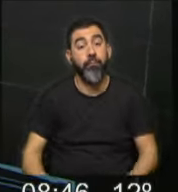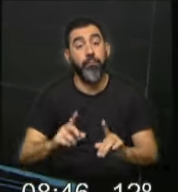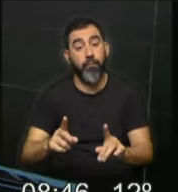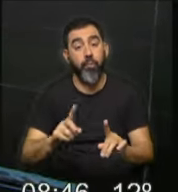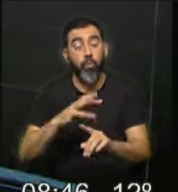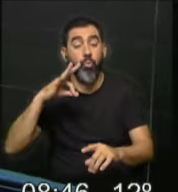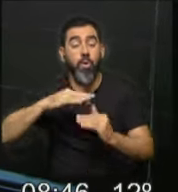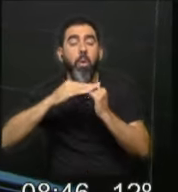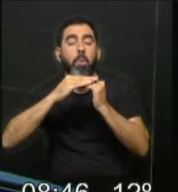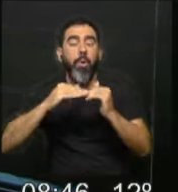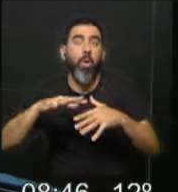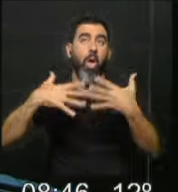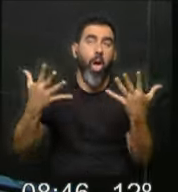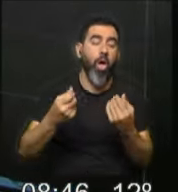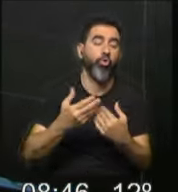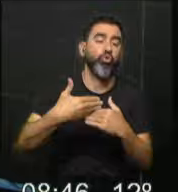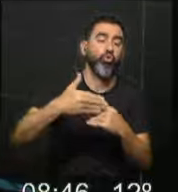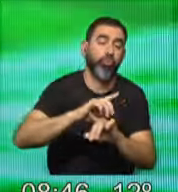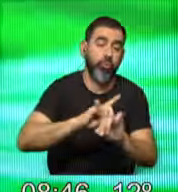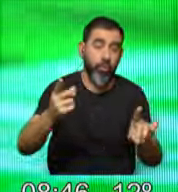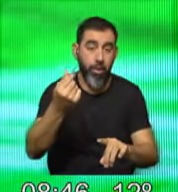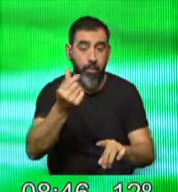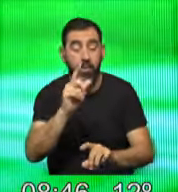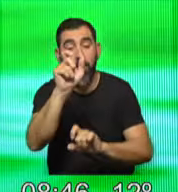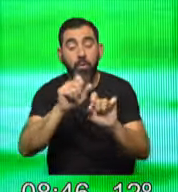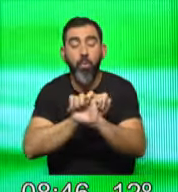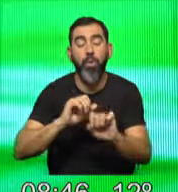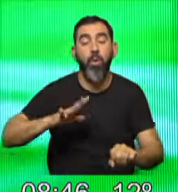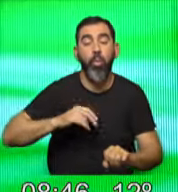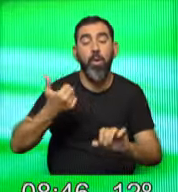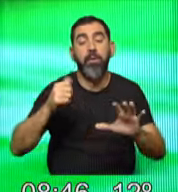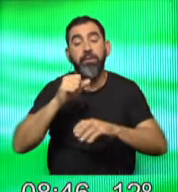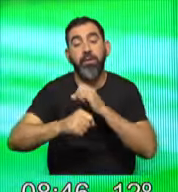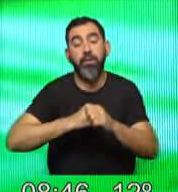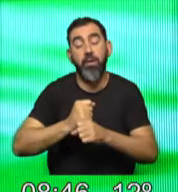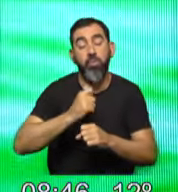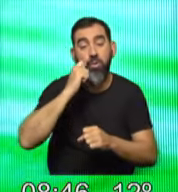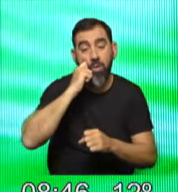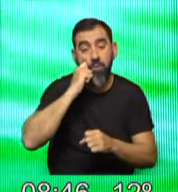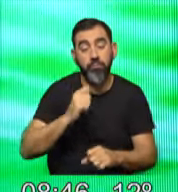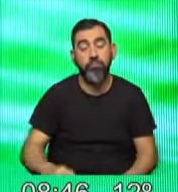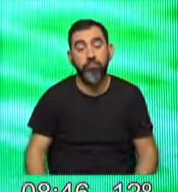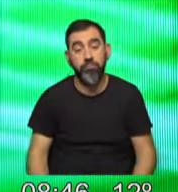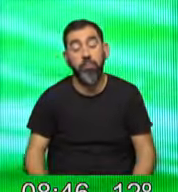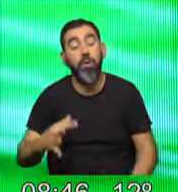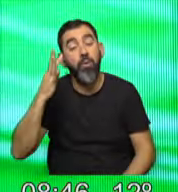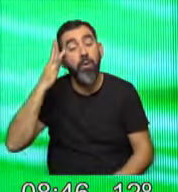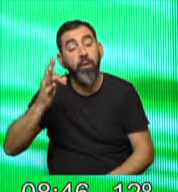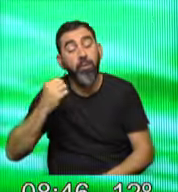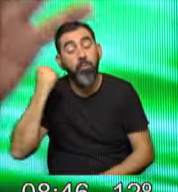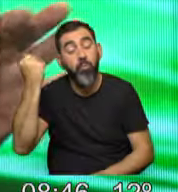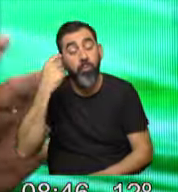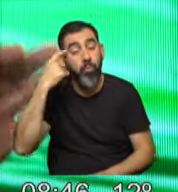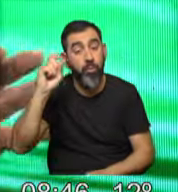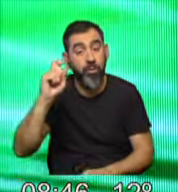porque tampoco el salario mínimo es que dé para tirar manteca al techo no que la gente se pueda jubilar a los 60 años en fin yo creo que son ideas importantes que